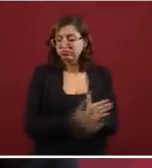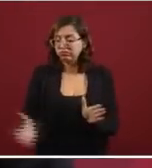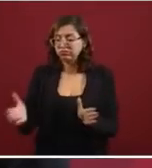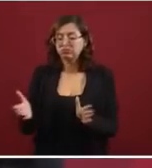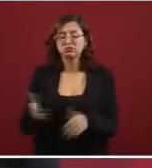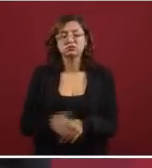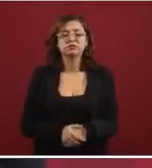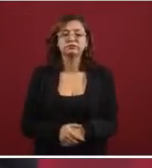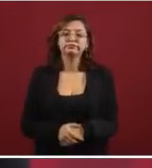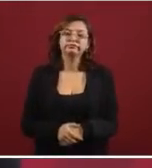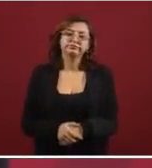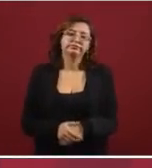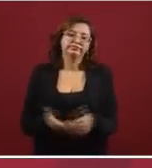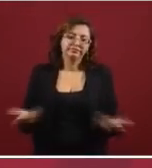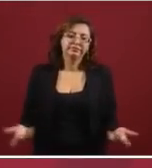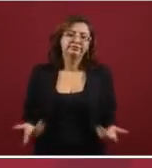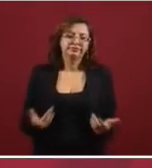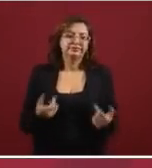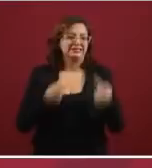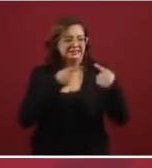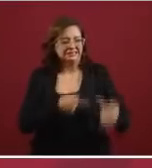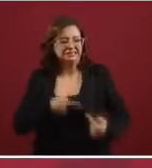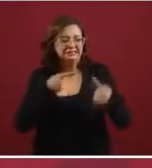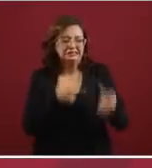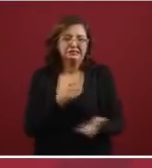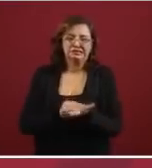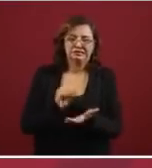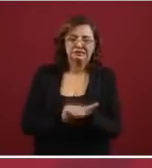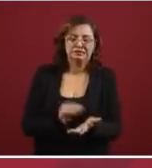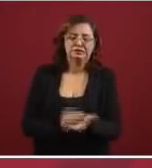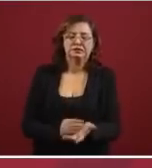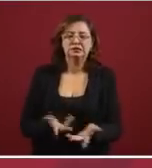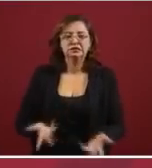y todavía hay resistencias,